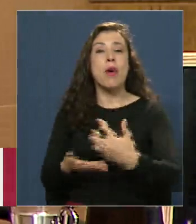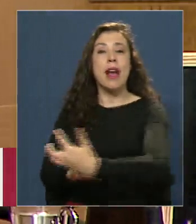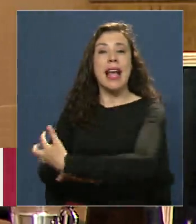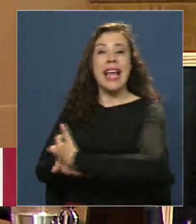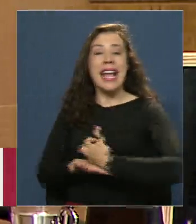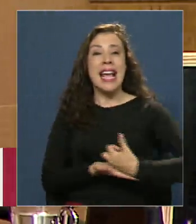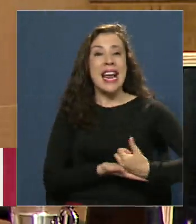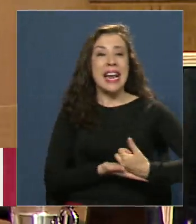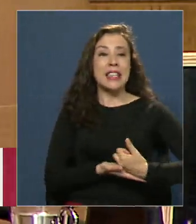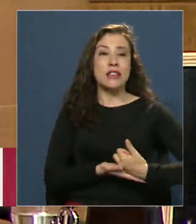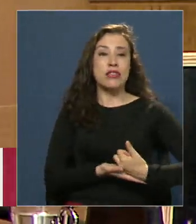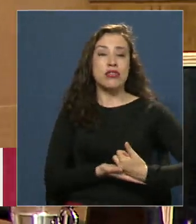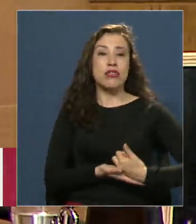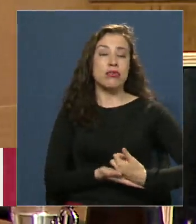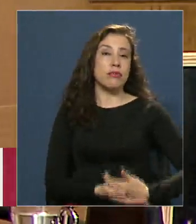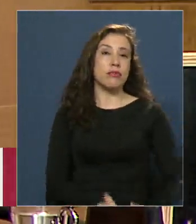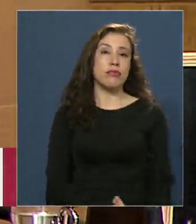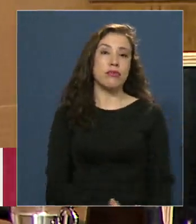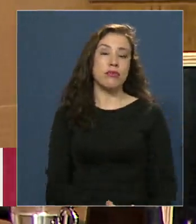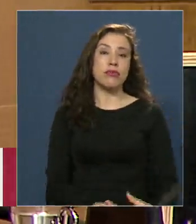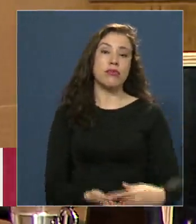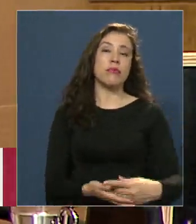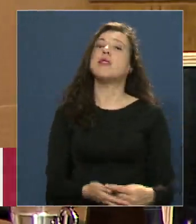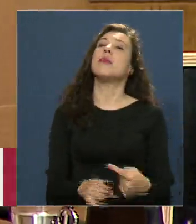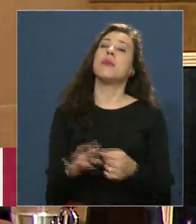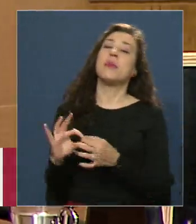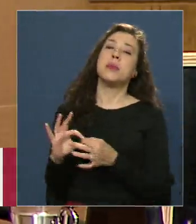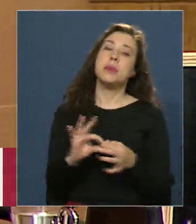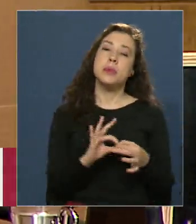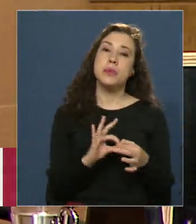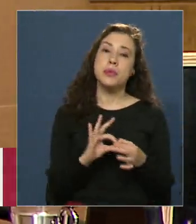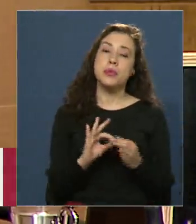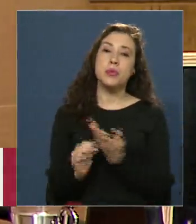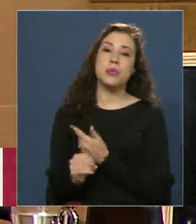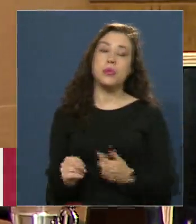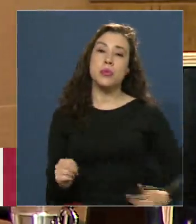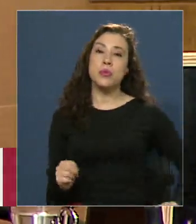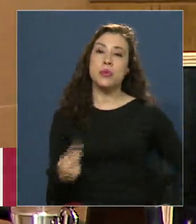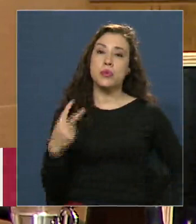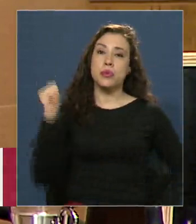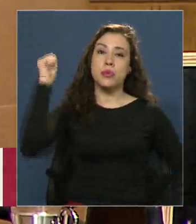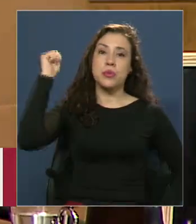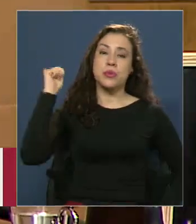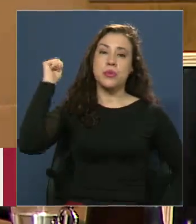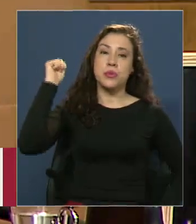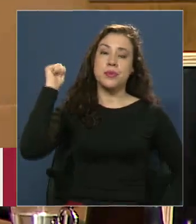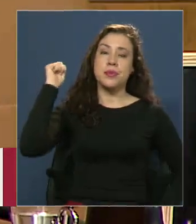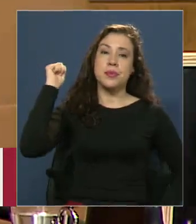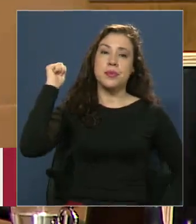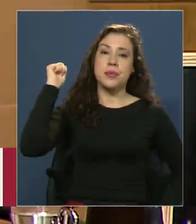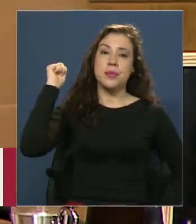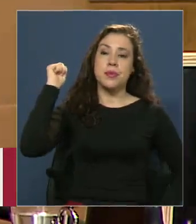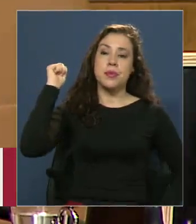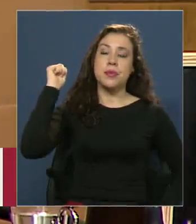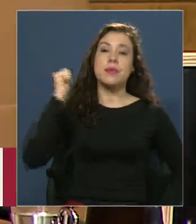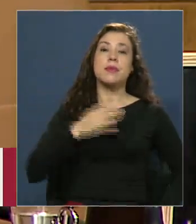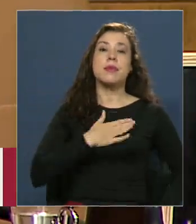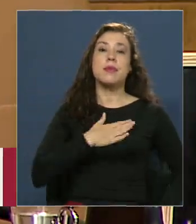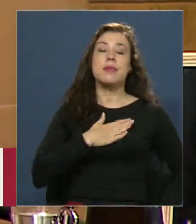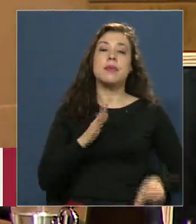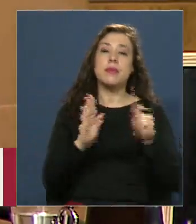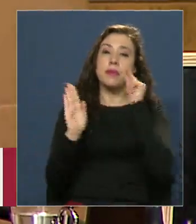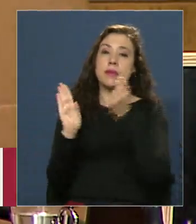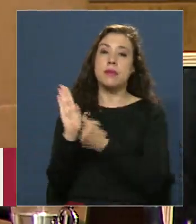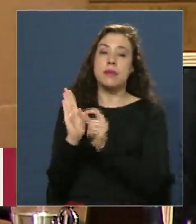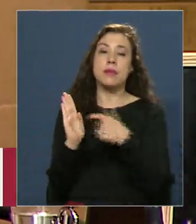o multidimensional. Es por esto, señor presidente, que el gobierno del presidente Sebastián Piñera se ha propuesto